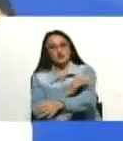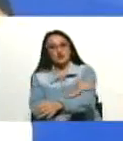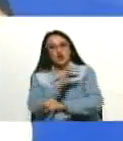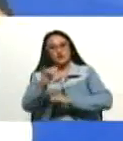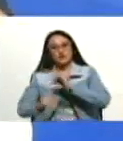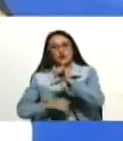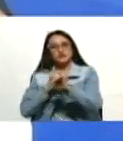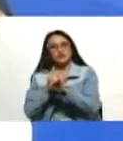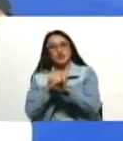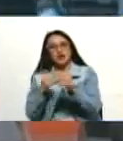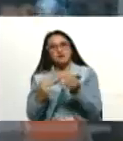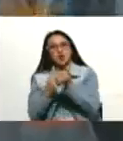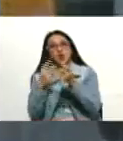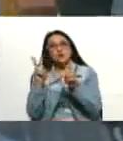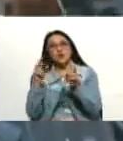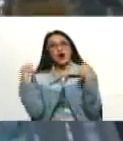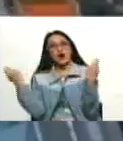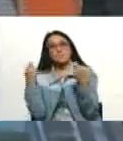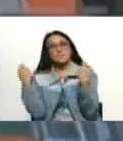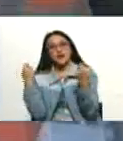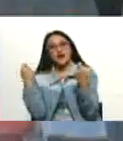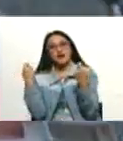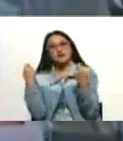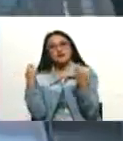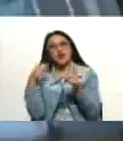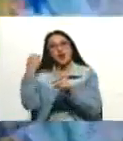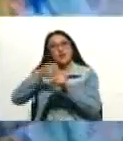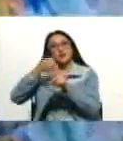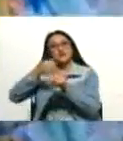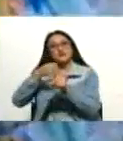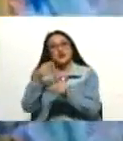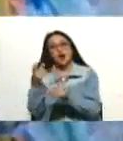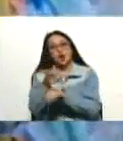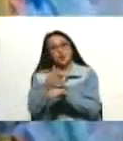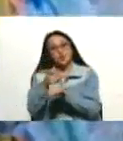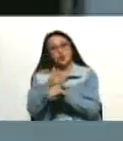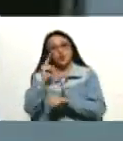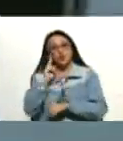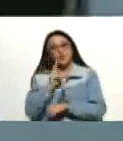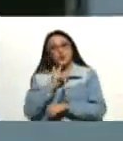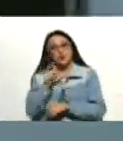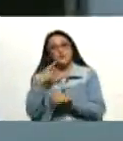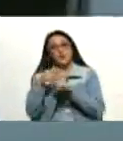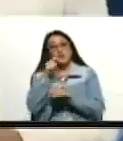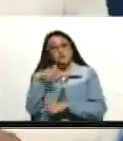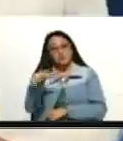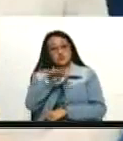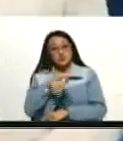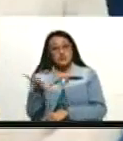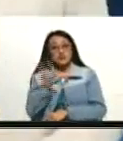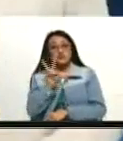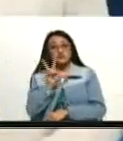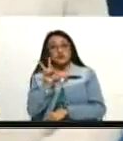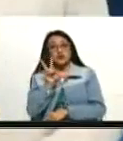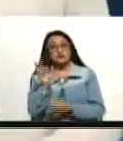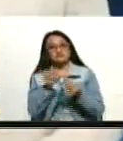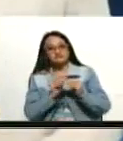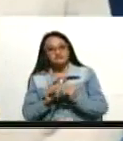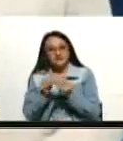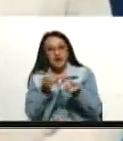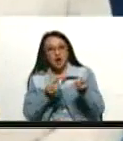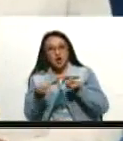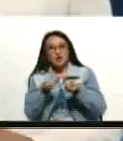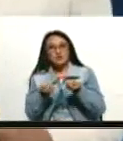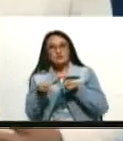impulsan una nueva campaña para desacreditar la lucha del gobierno bolivariano y el pueblo venezolano para recuperar la economía